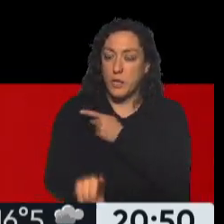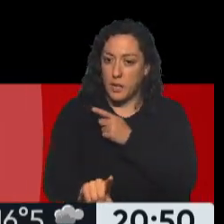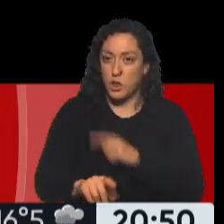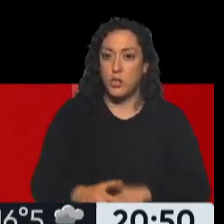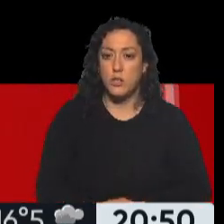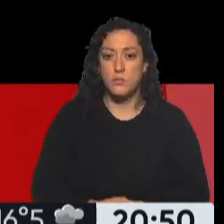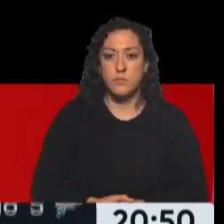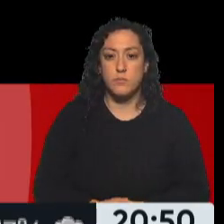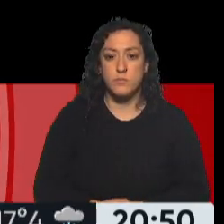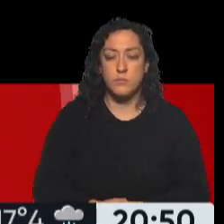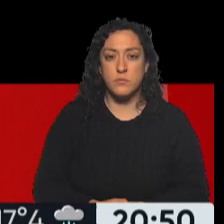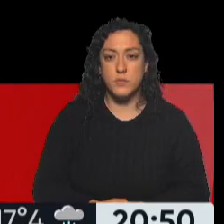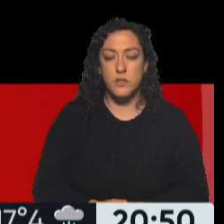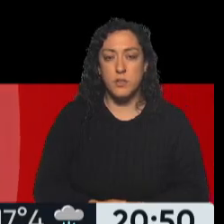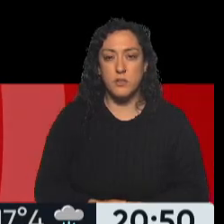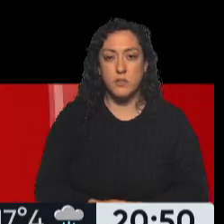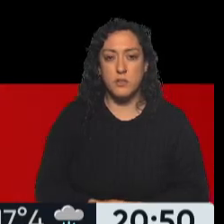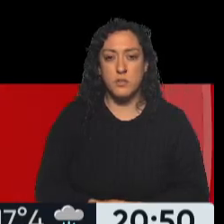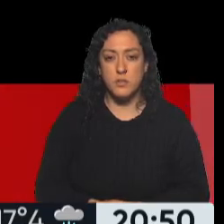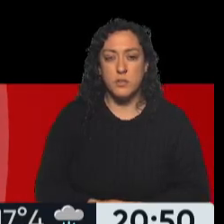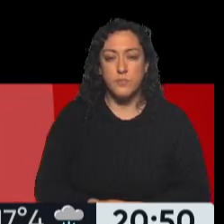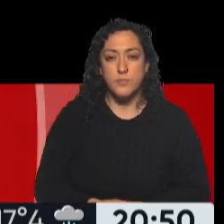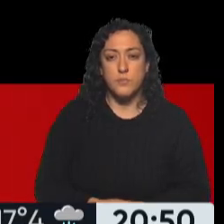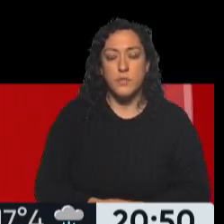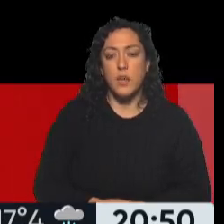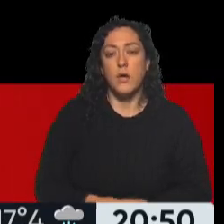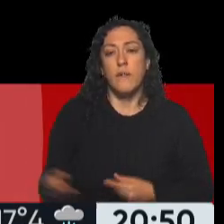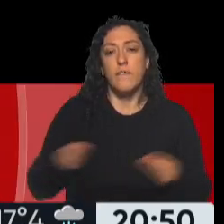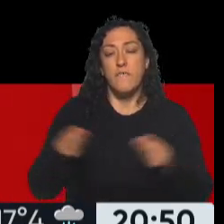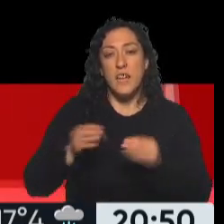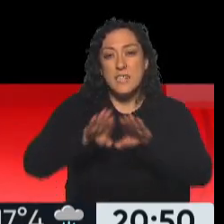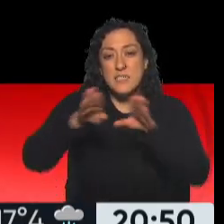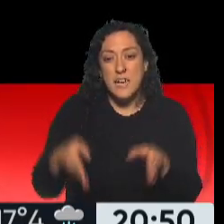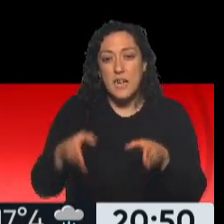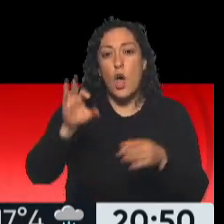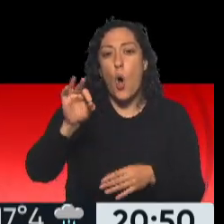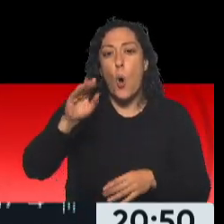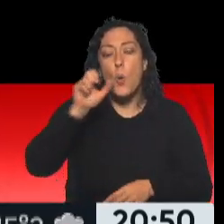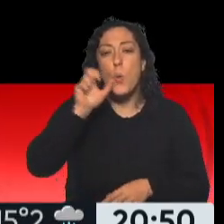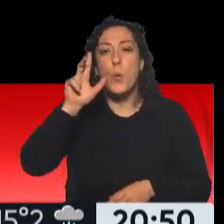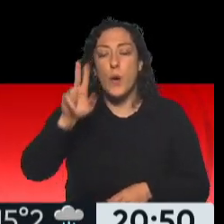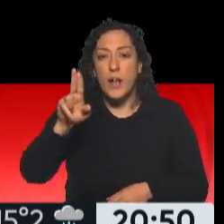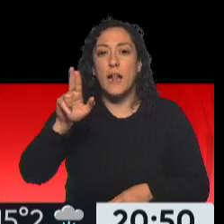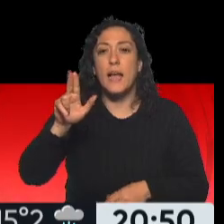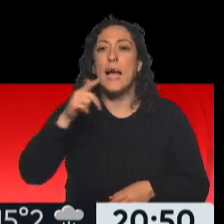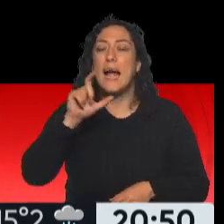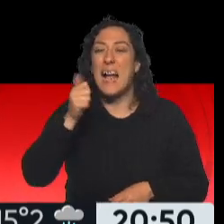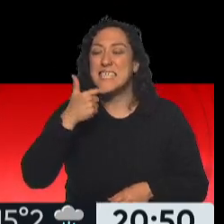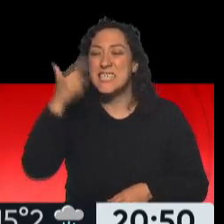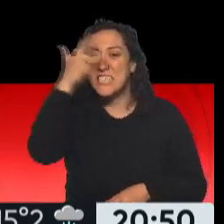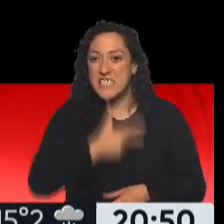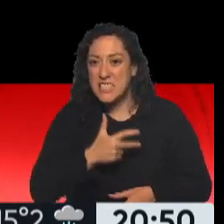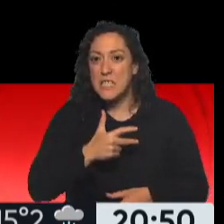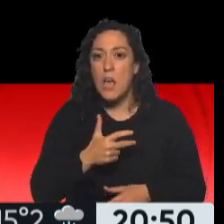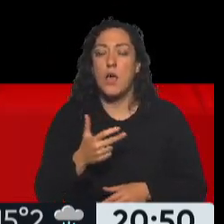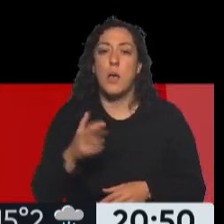una financiera, ¿eh? Exactamente, se trata de la financiera Overcash, Pablo, y este allanamiento obviamente ha sido